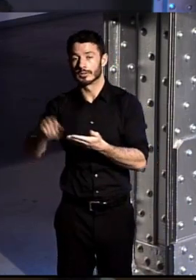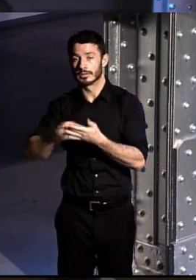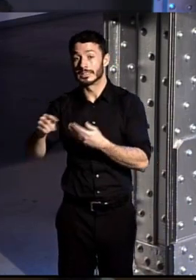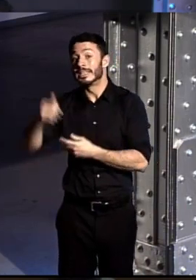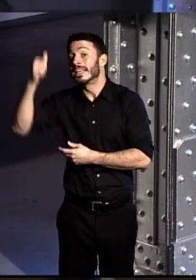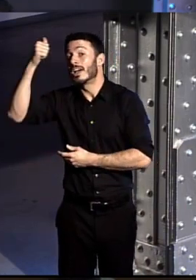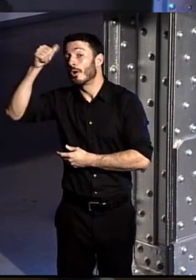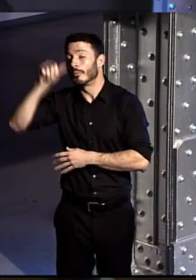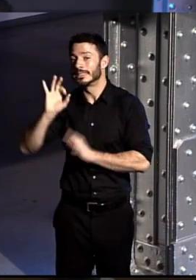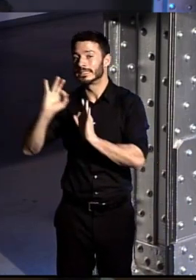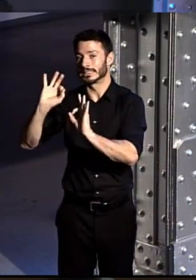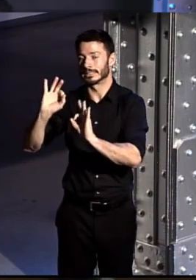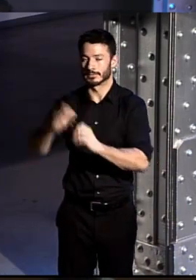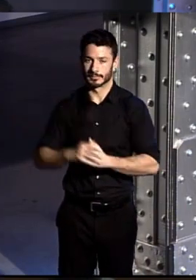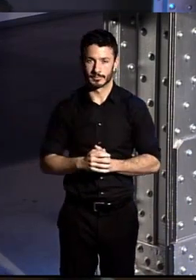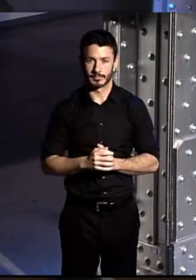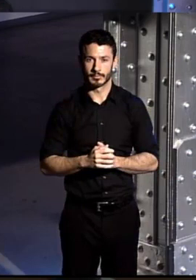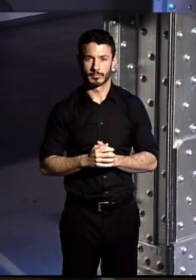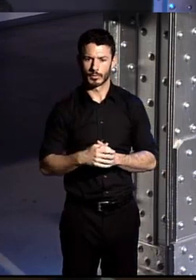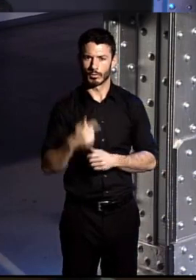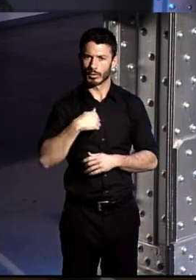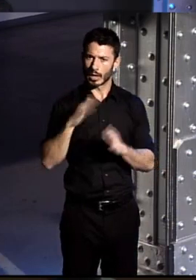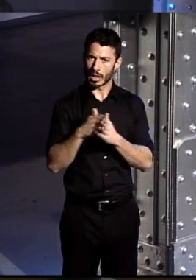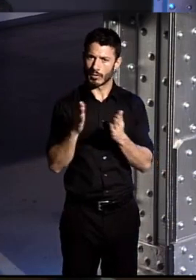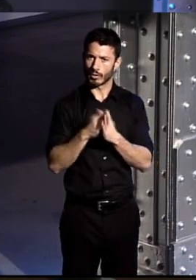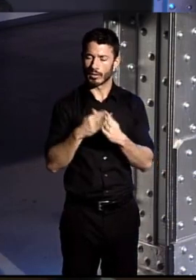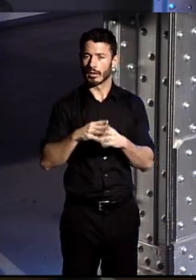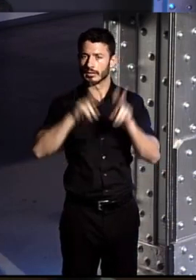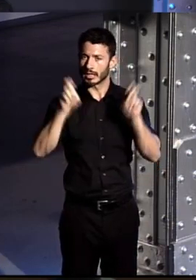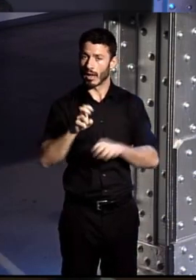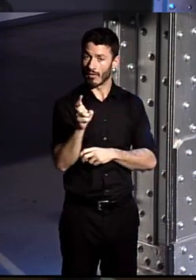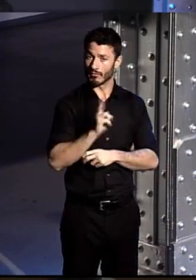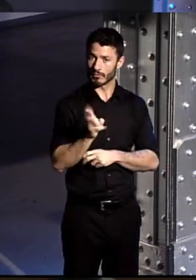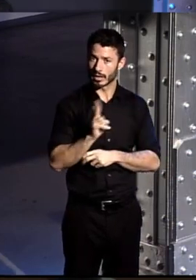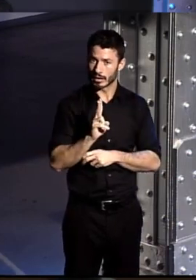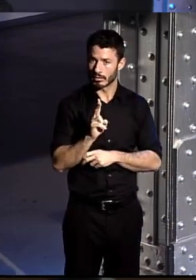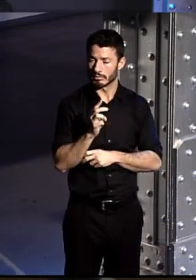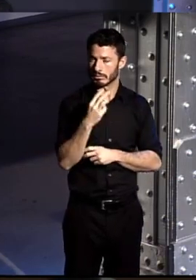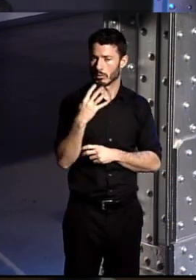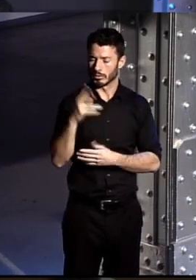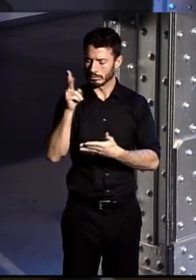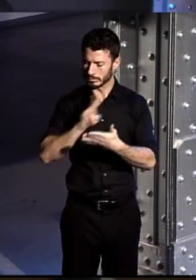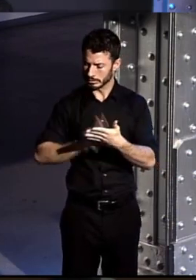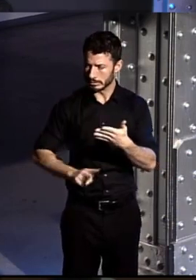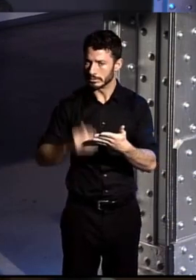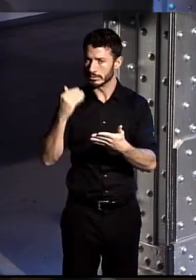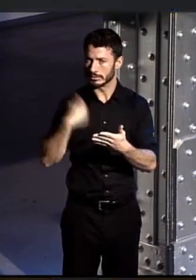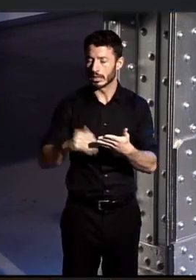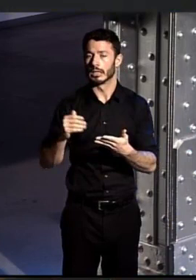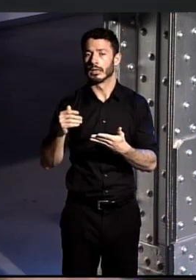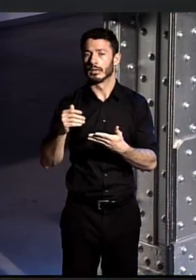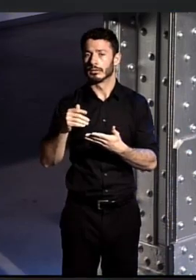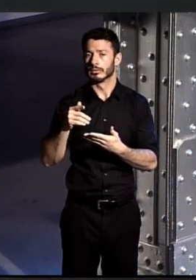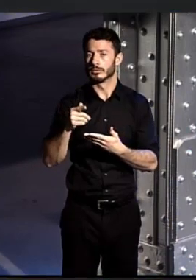indico que de las 3 o 4 biografías que yo he mirado, Miguel Salaver, digamos que es como la más próxima por